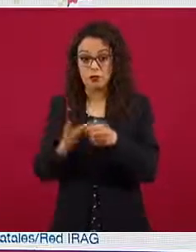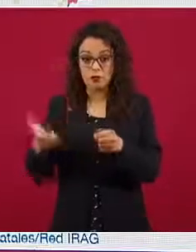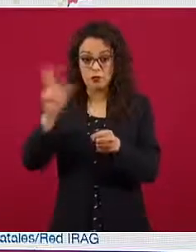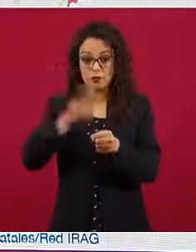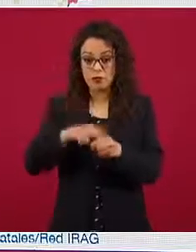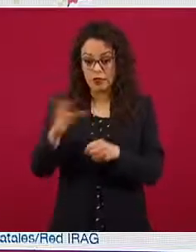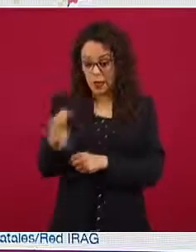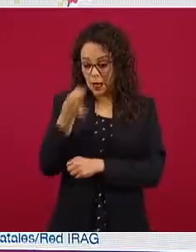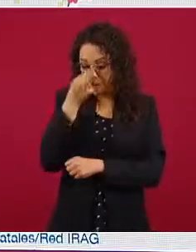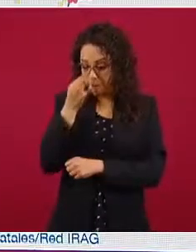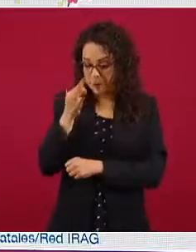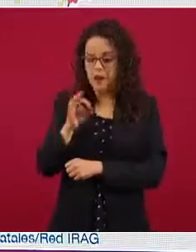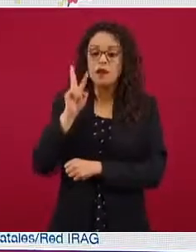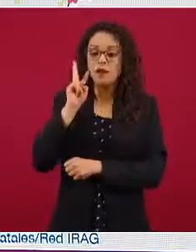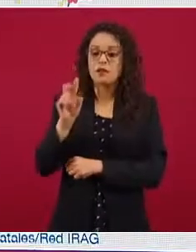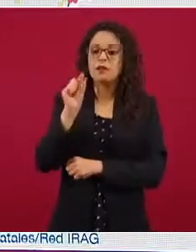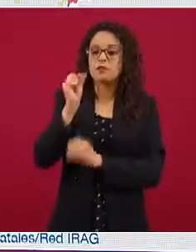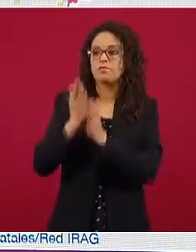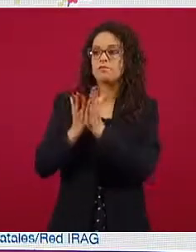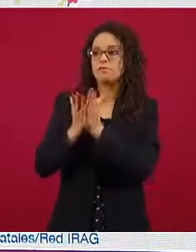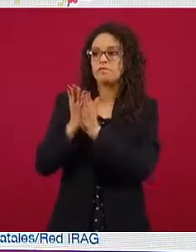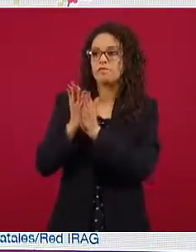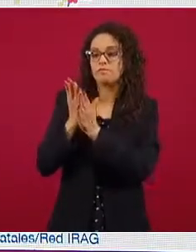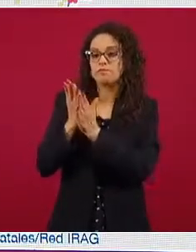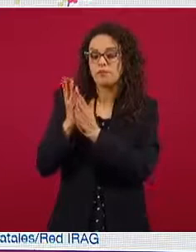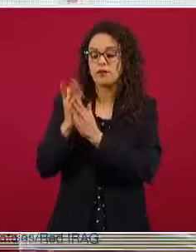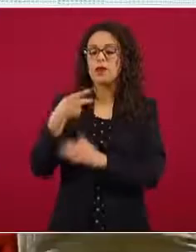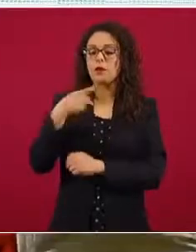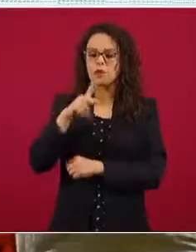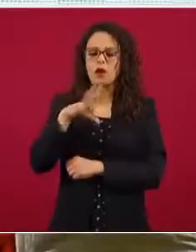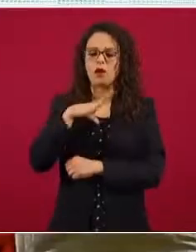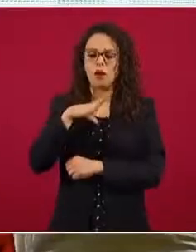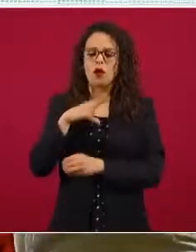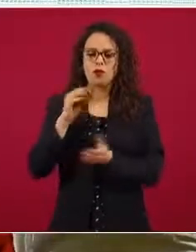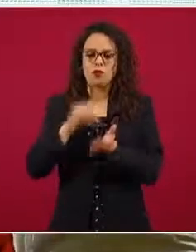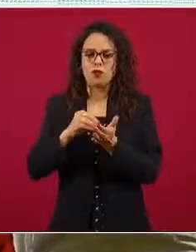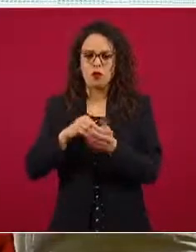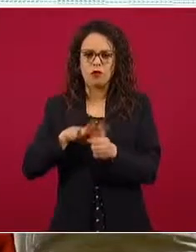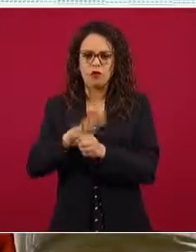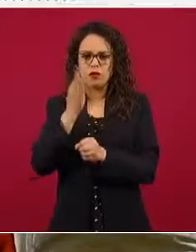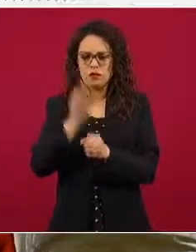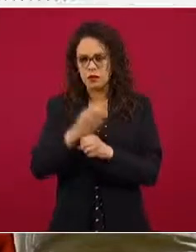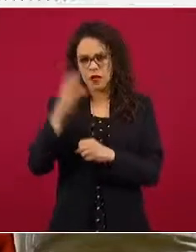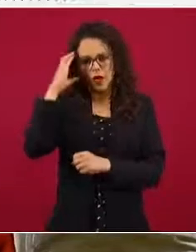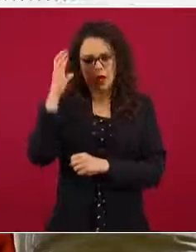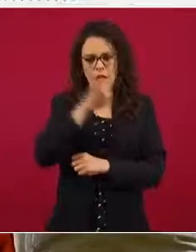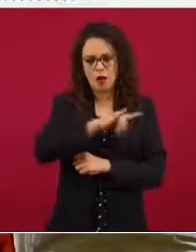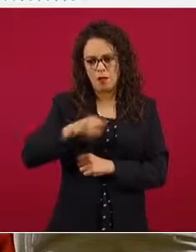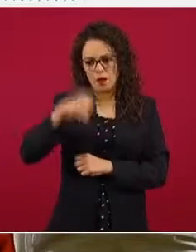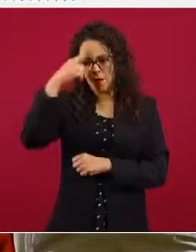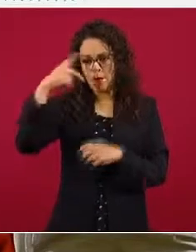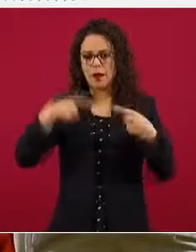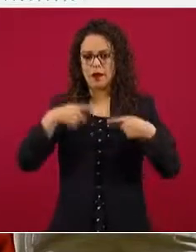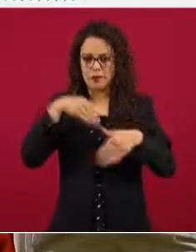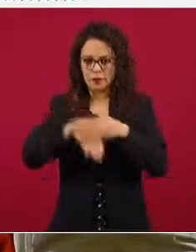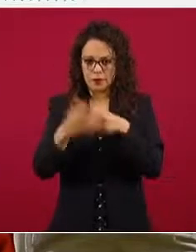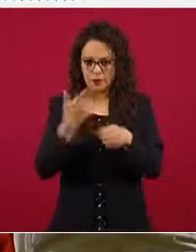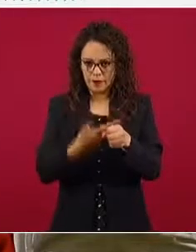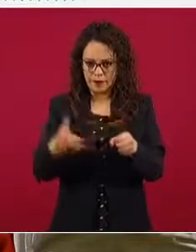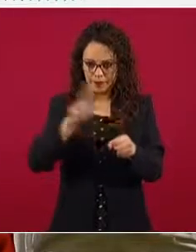empieza a tener un cambio hacia arriba, todavía tiene buena disponibilidad de camas hospitalarias. La siguiente, San